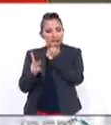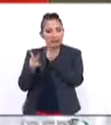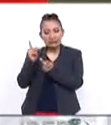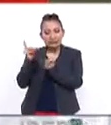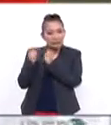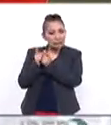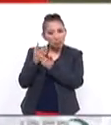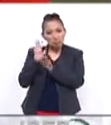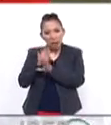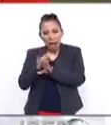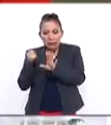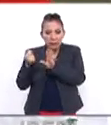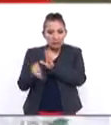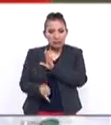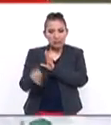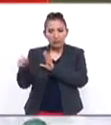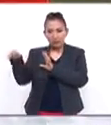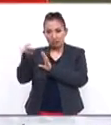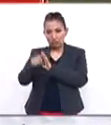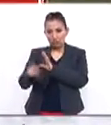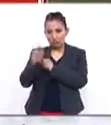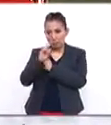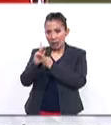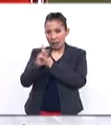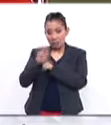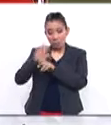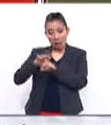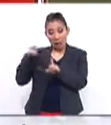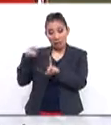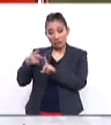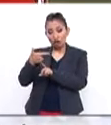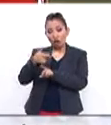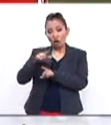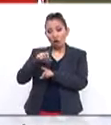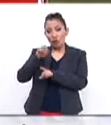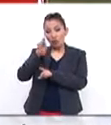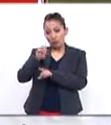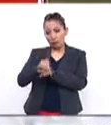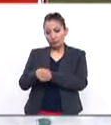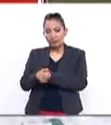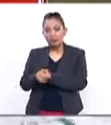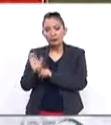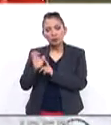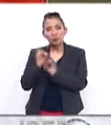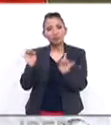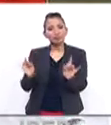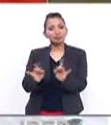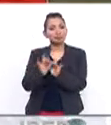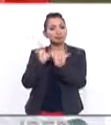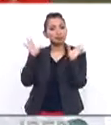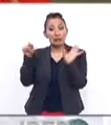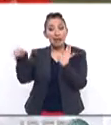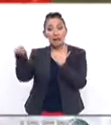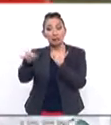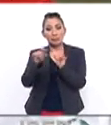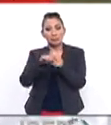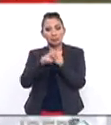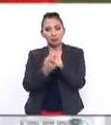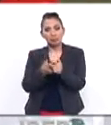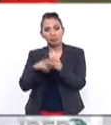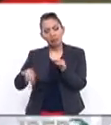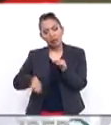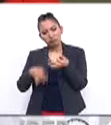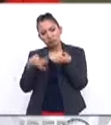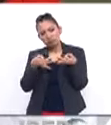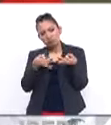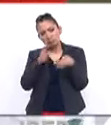dialogado de manera mucho más intensa con los países especialmente del Golfo. Entonces se dio la casualidad de que ellos se empezaron a